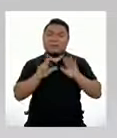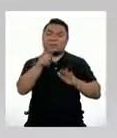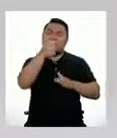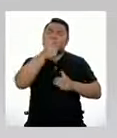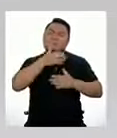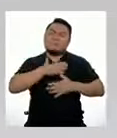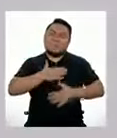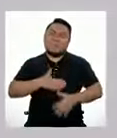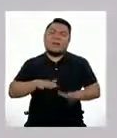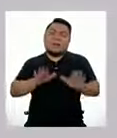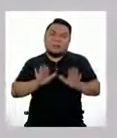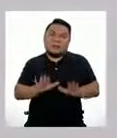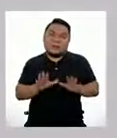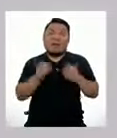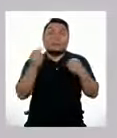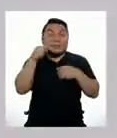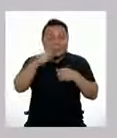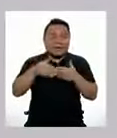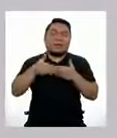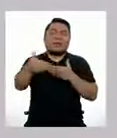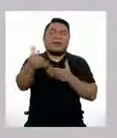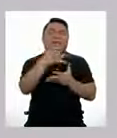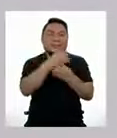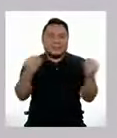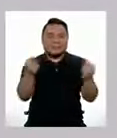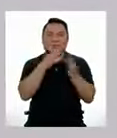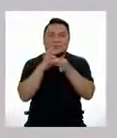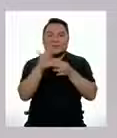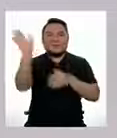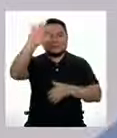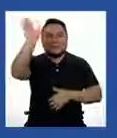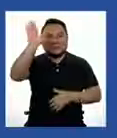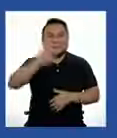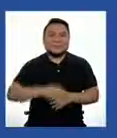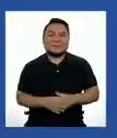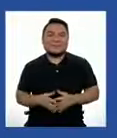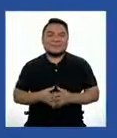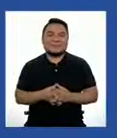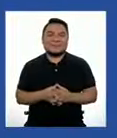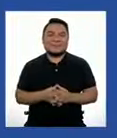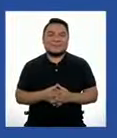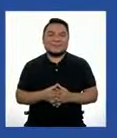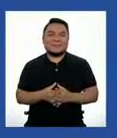tener calma y paciencia, porque de esta salimos todos juntos. Nos vemos. Hasta la próxima.